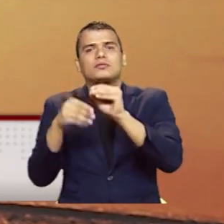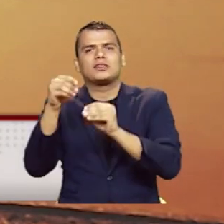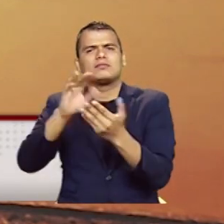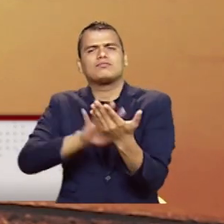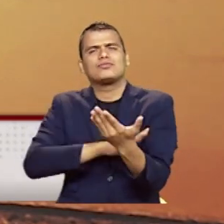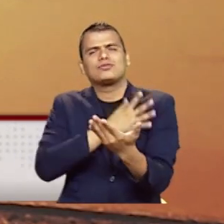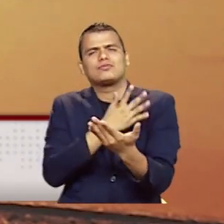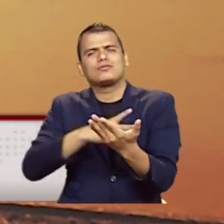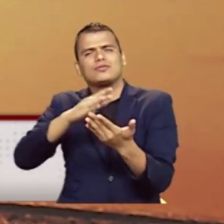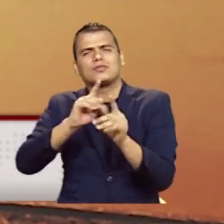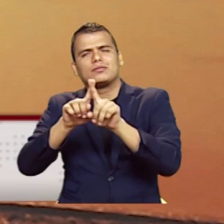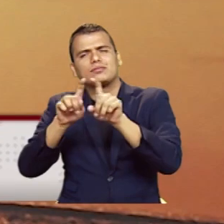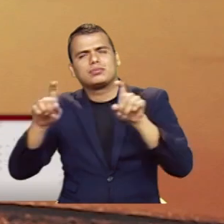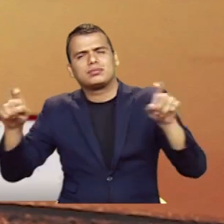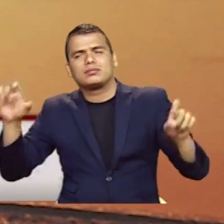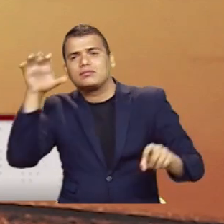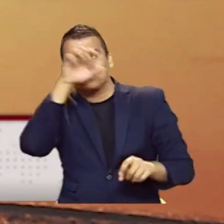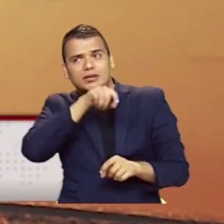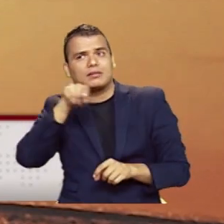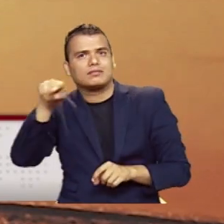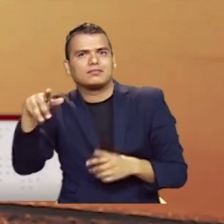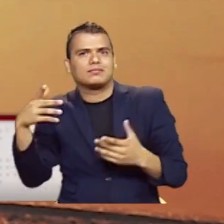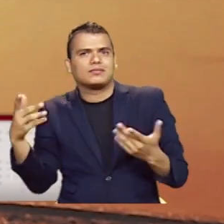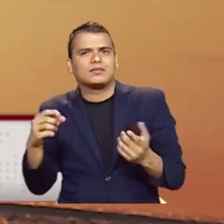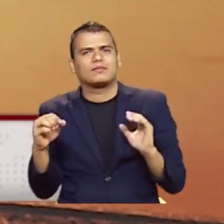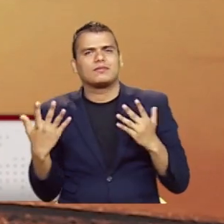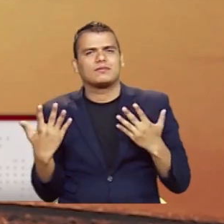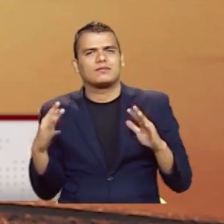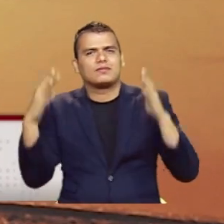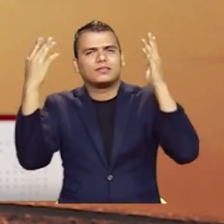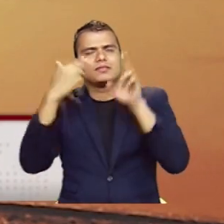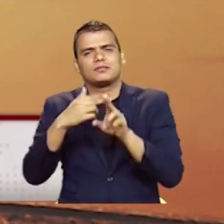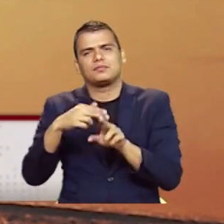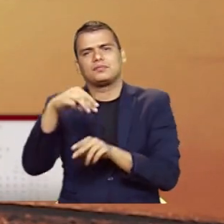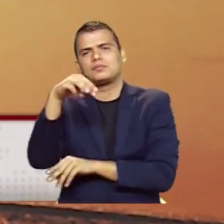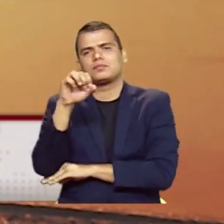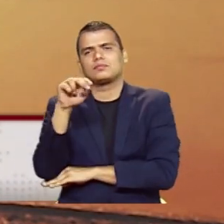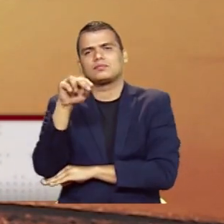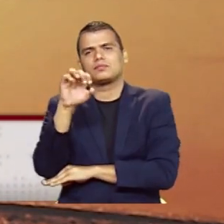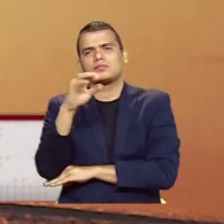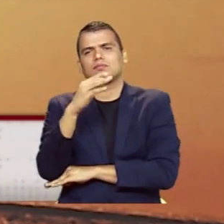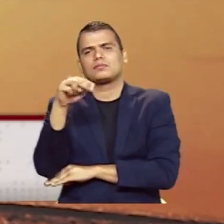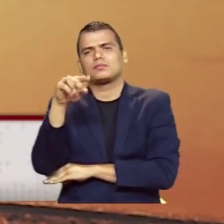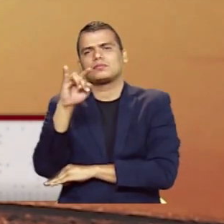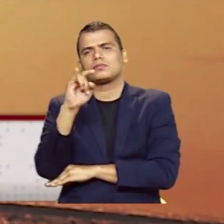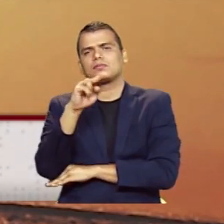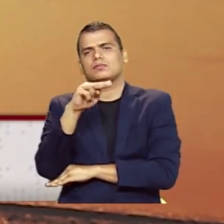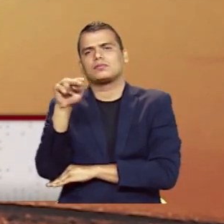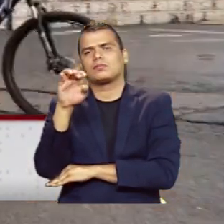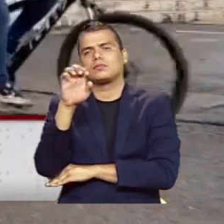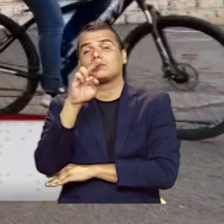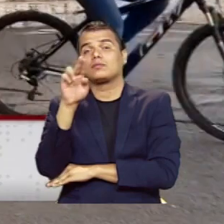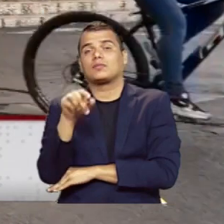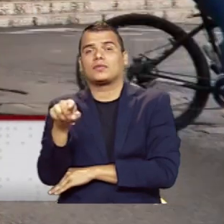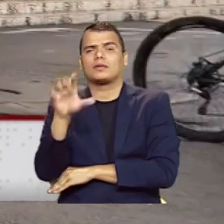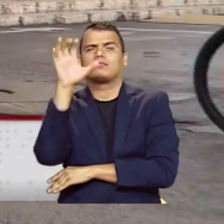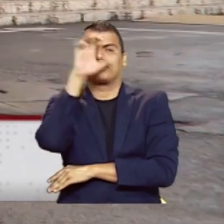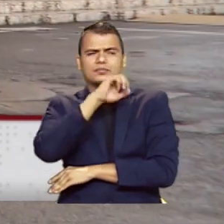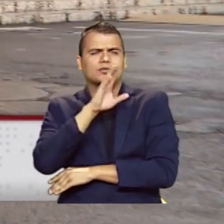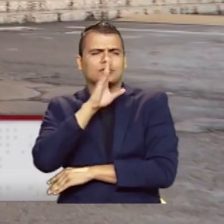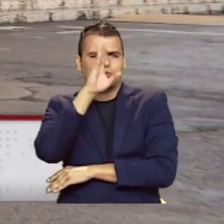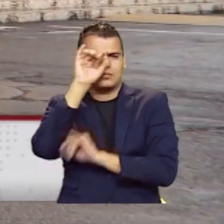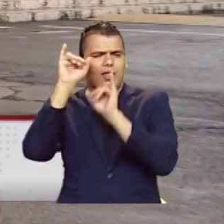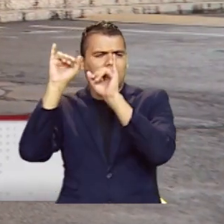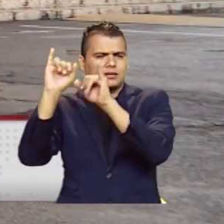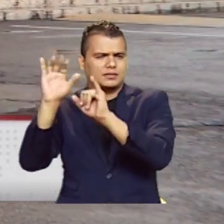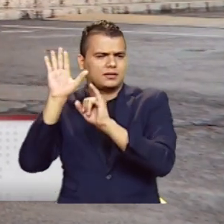Pues todos reconocemos al Mono Núñez como ese gran festival que ha caracterizado la tradición de Ginebra.